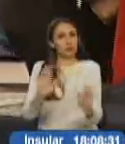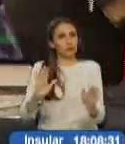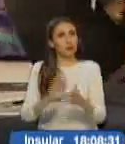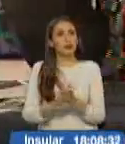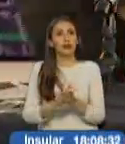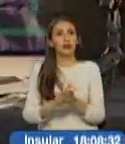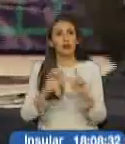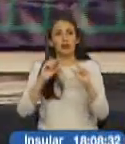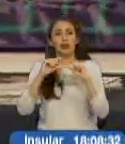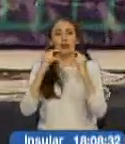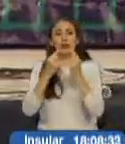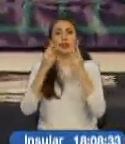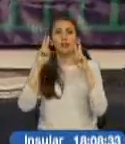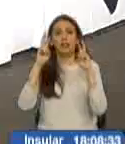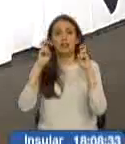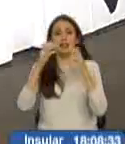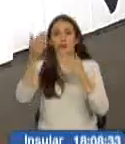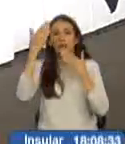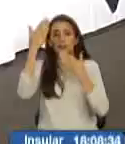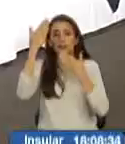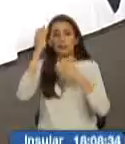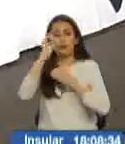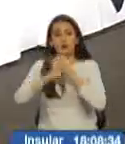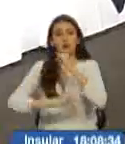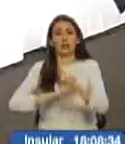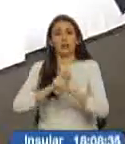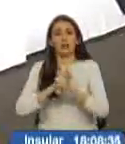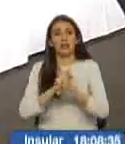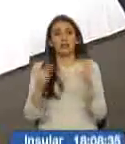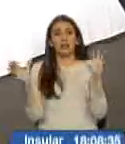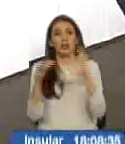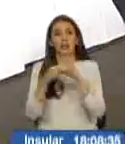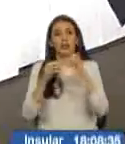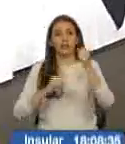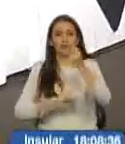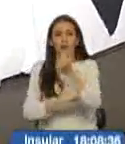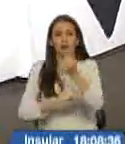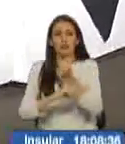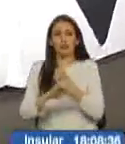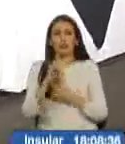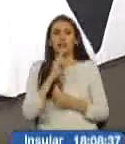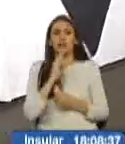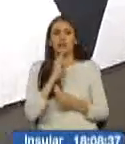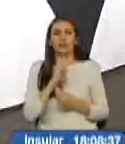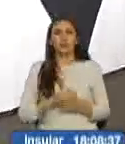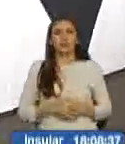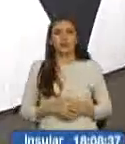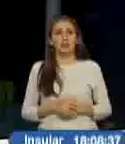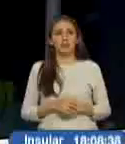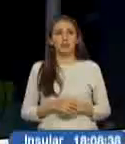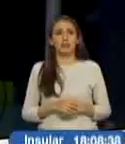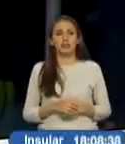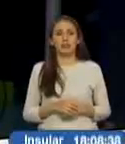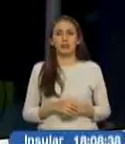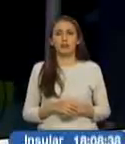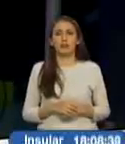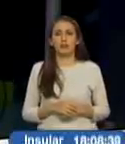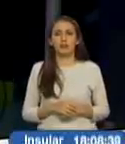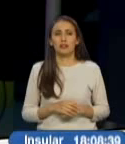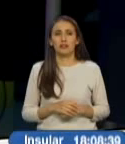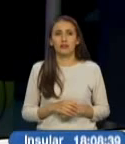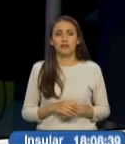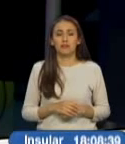política internacional, espera reforzar la relación con Estados Unidos. Javier Ceballos, Ecuador TV.